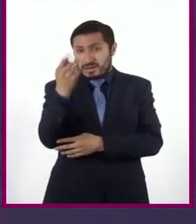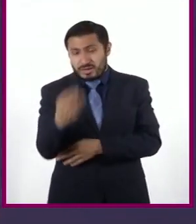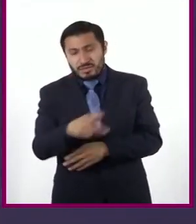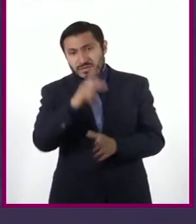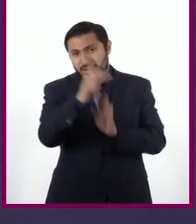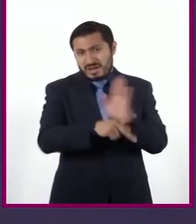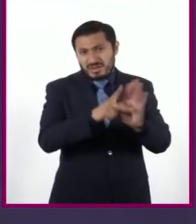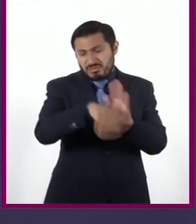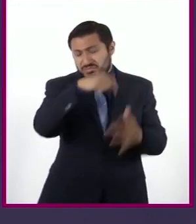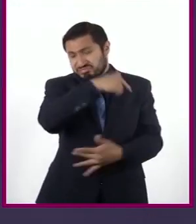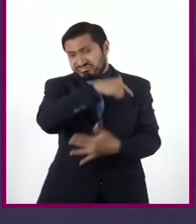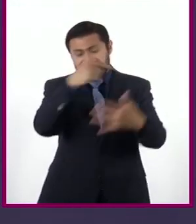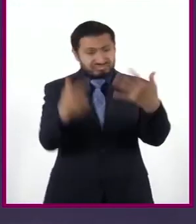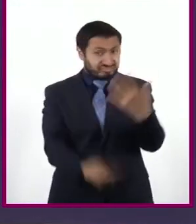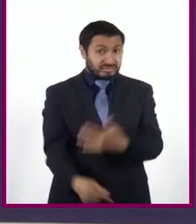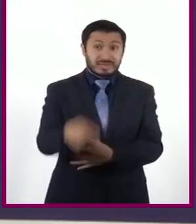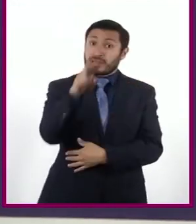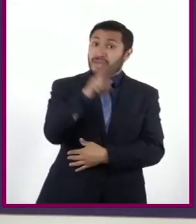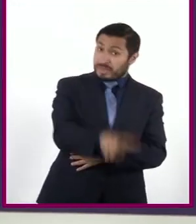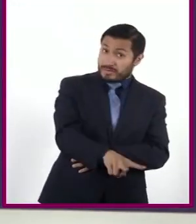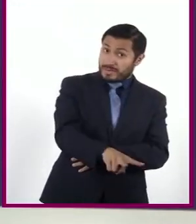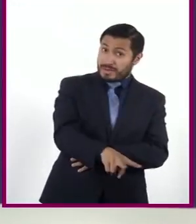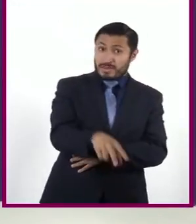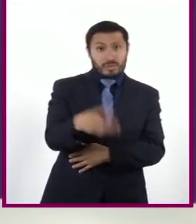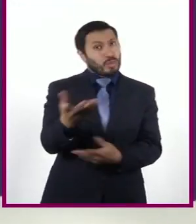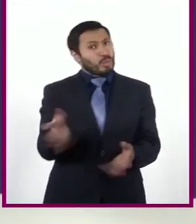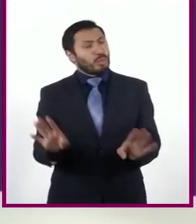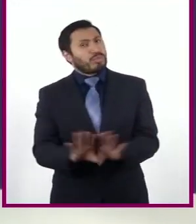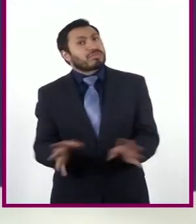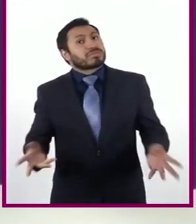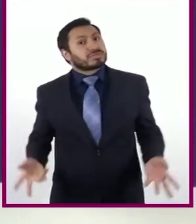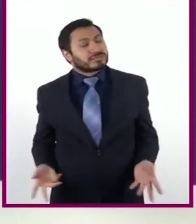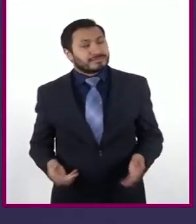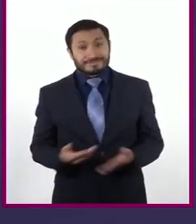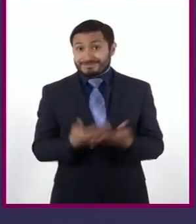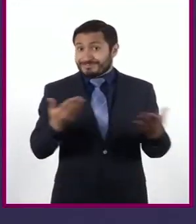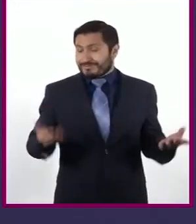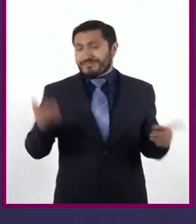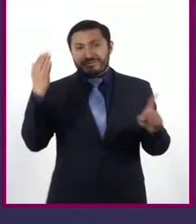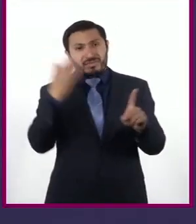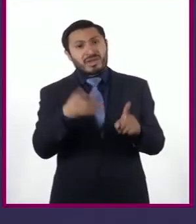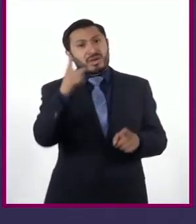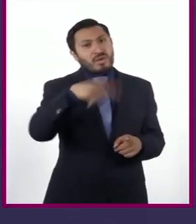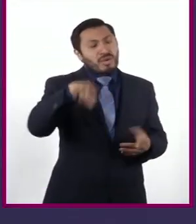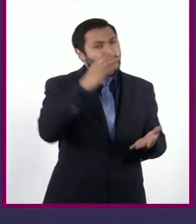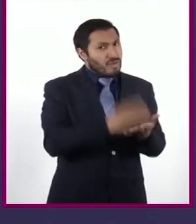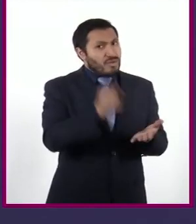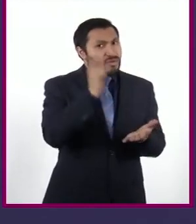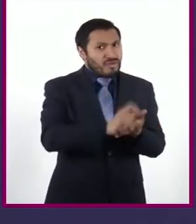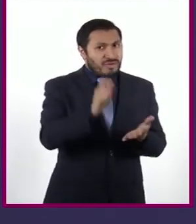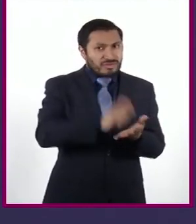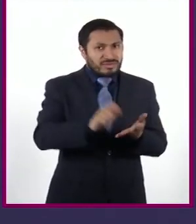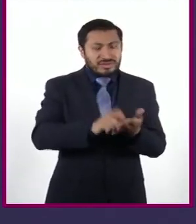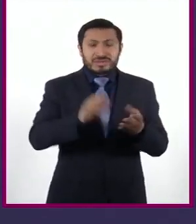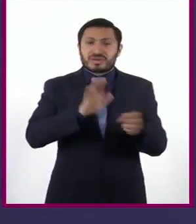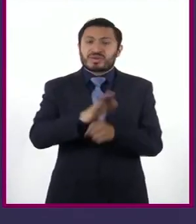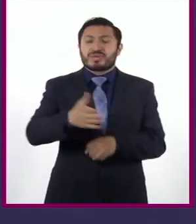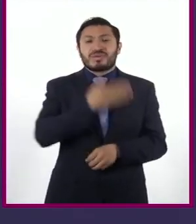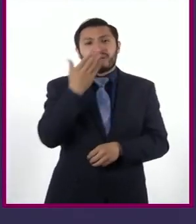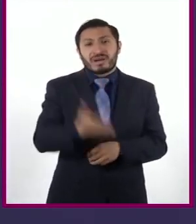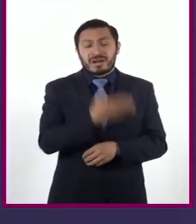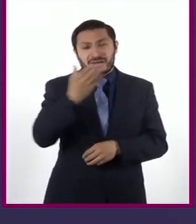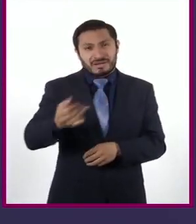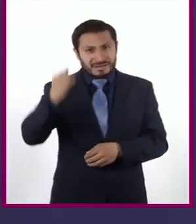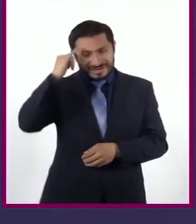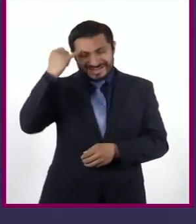¿Esos estereotipos corresponden a la realidad? Ahora un reto. Escriban en su cuaderno qué tradición de origen